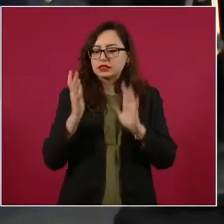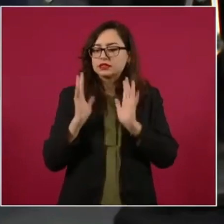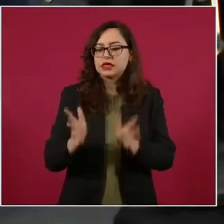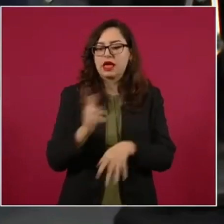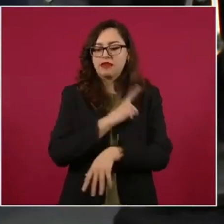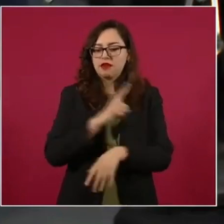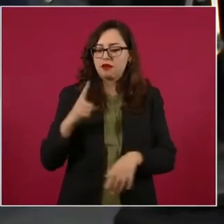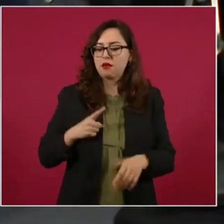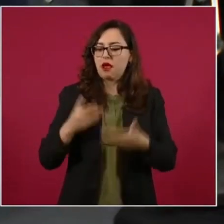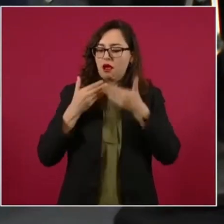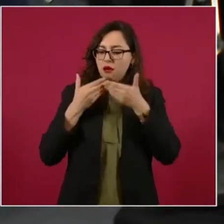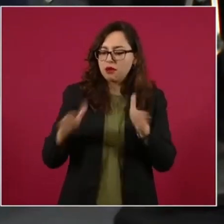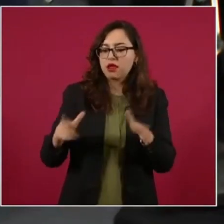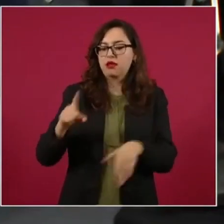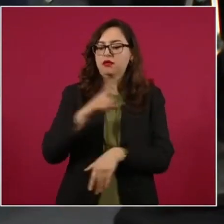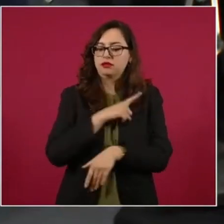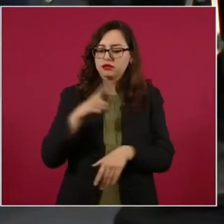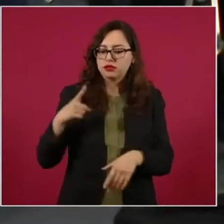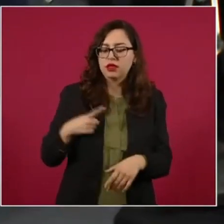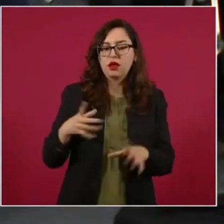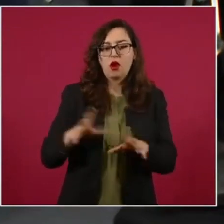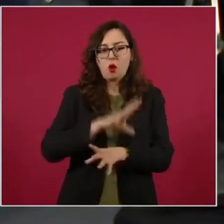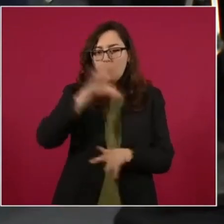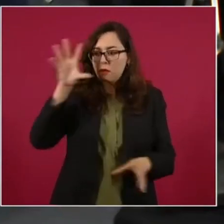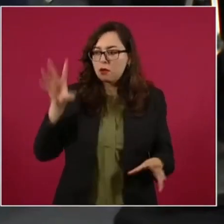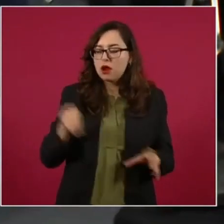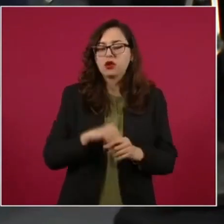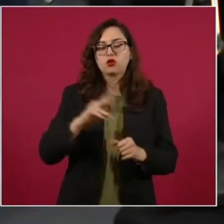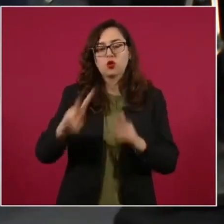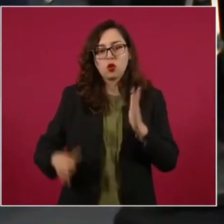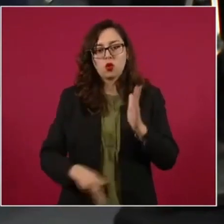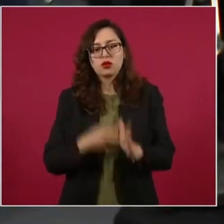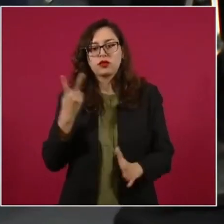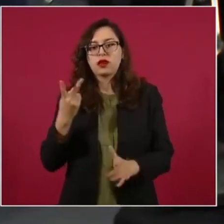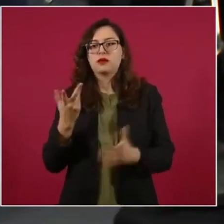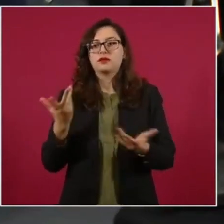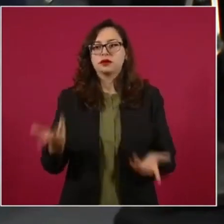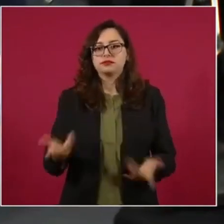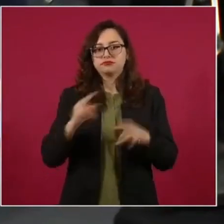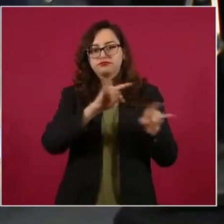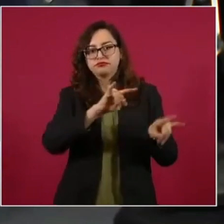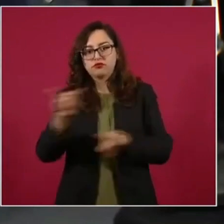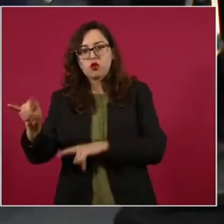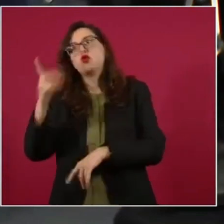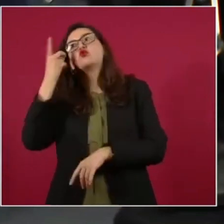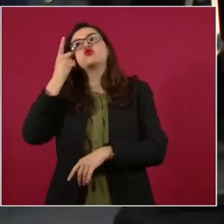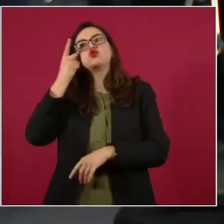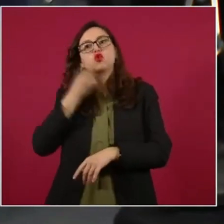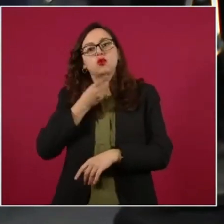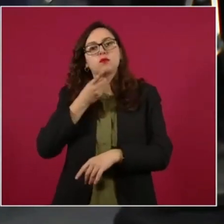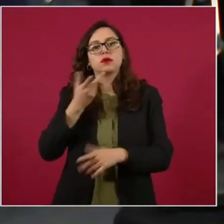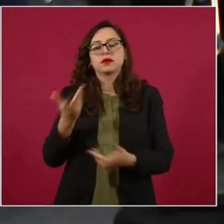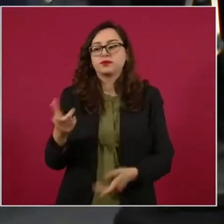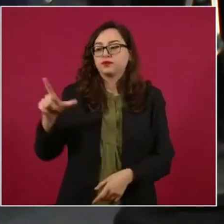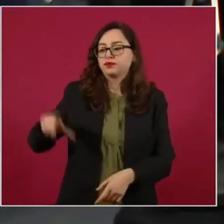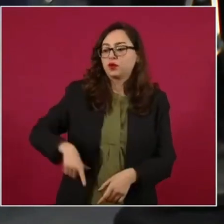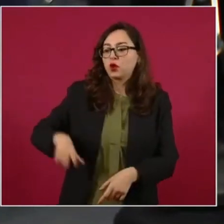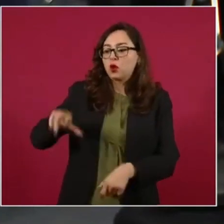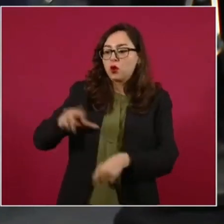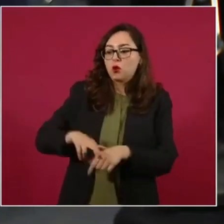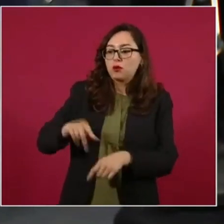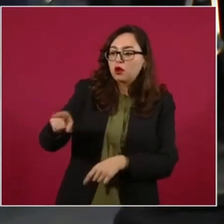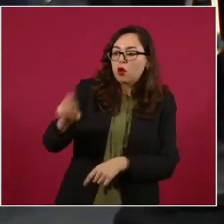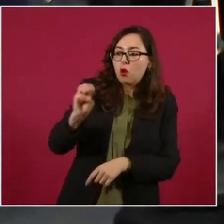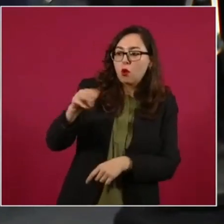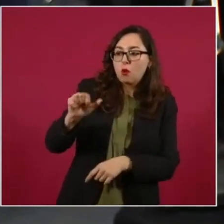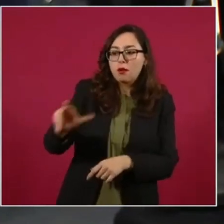normal del Meche, que se reinstale con su sistema de internado, porque reclaman que fue una promesa del ya saliente gobernador Omar Fayad, fue